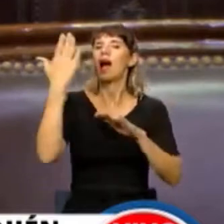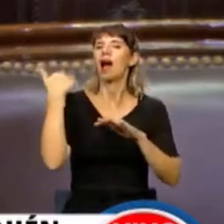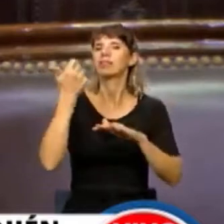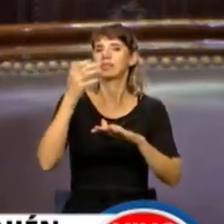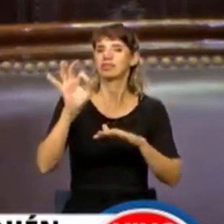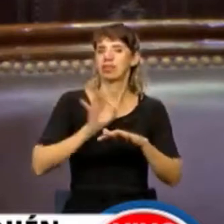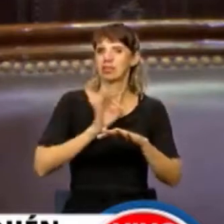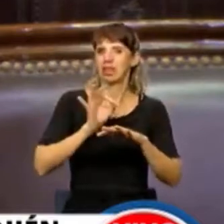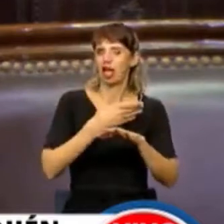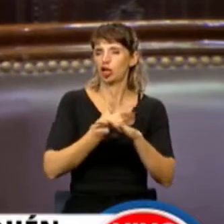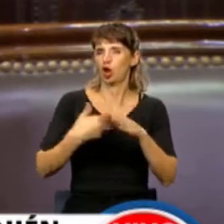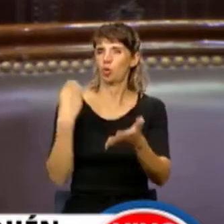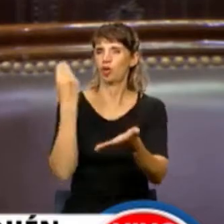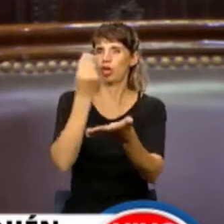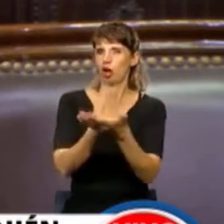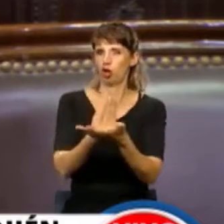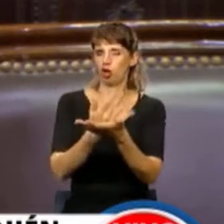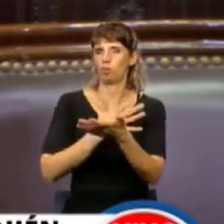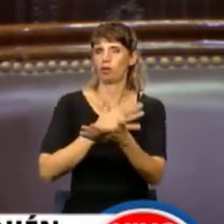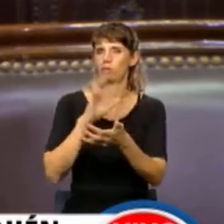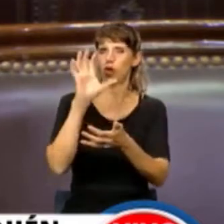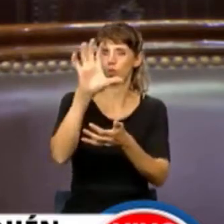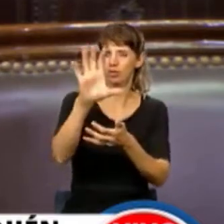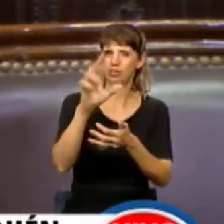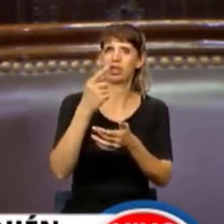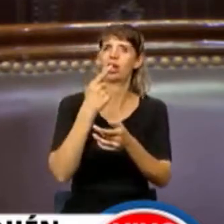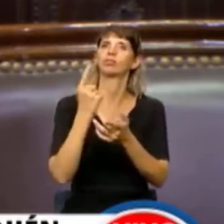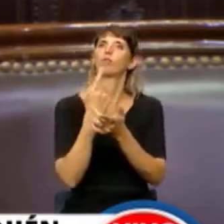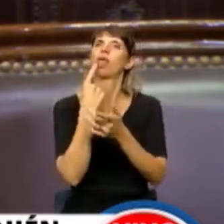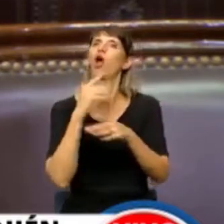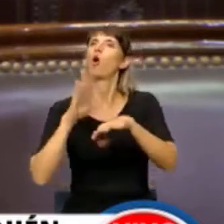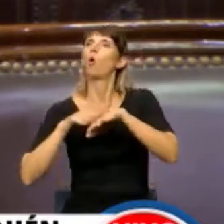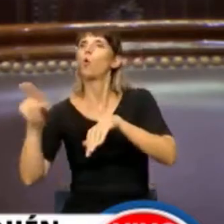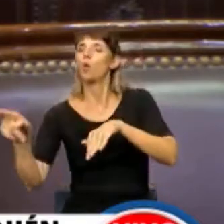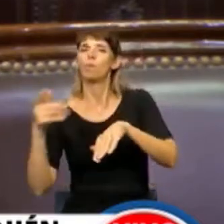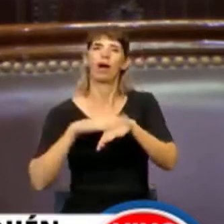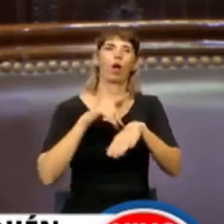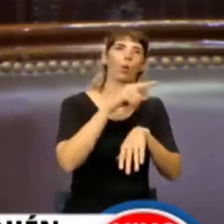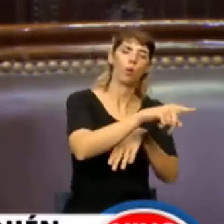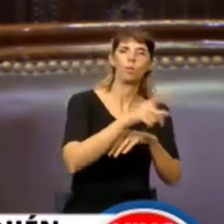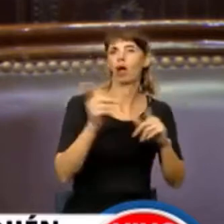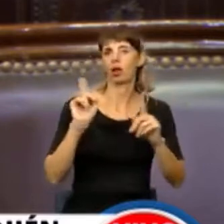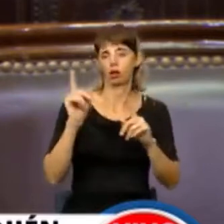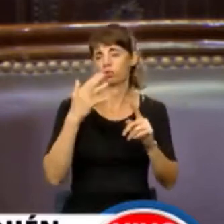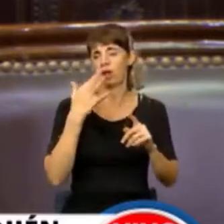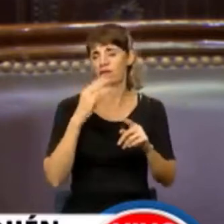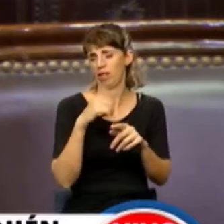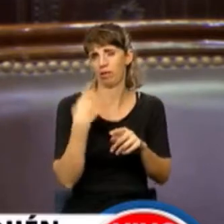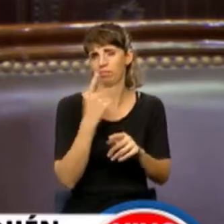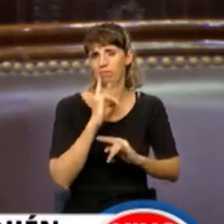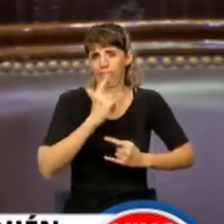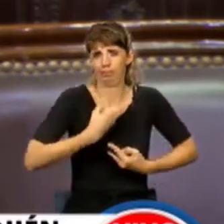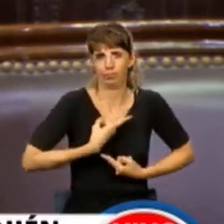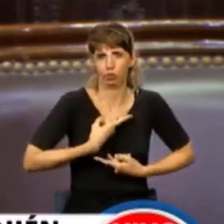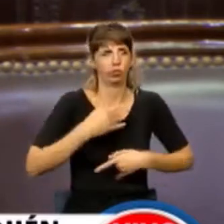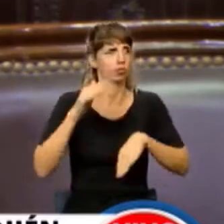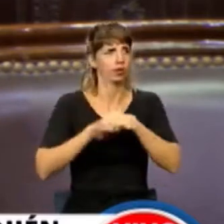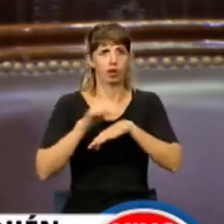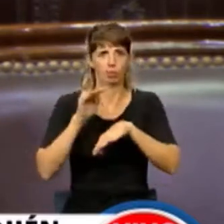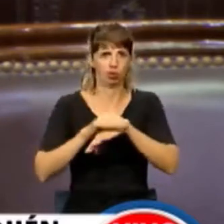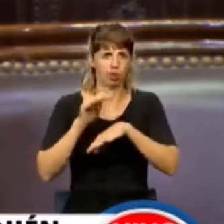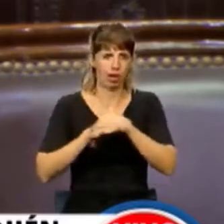cual no podemos echarle la culpa a unos y a otros, sino que efectivamente asumimos las responsabilidades que tenemos a la hora de